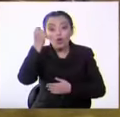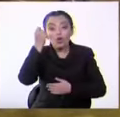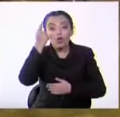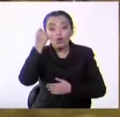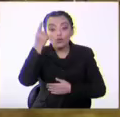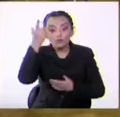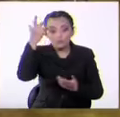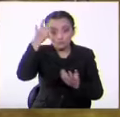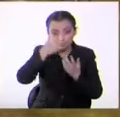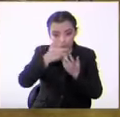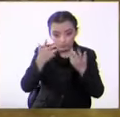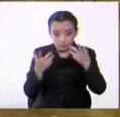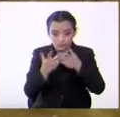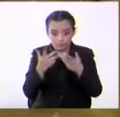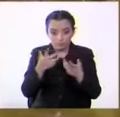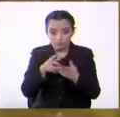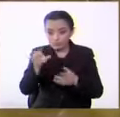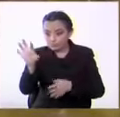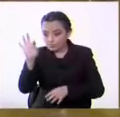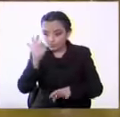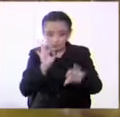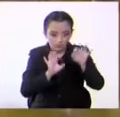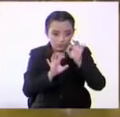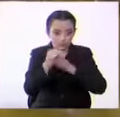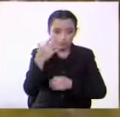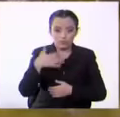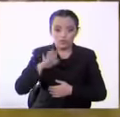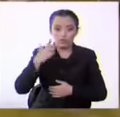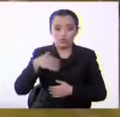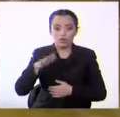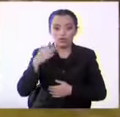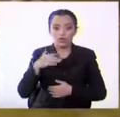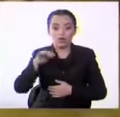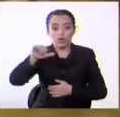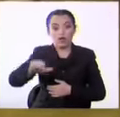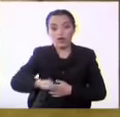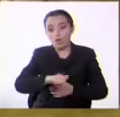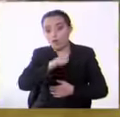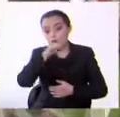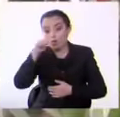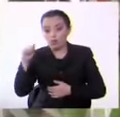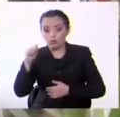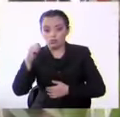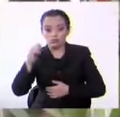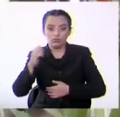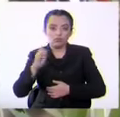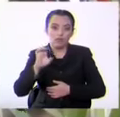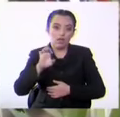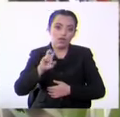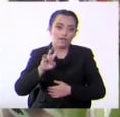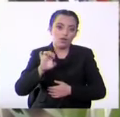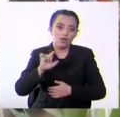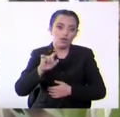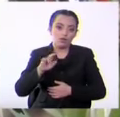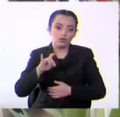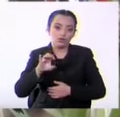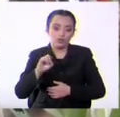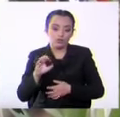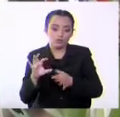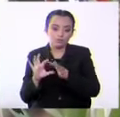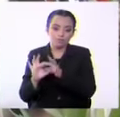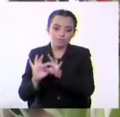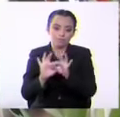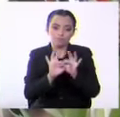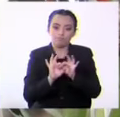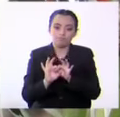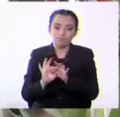la selección natural y otros mecanismos de evolución funcionan de manera coordinada para producir las diversas